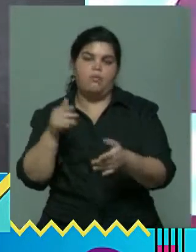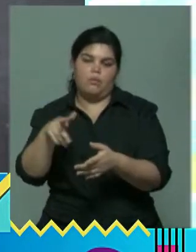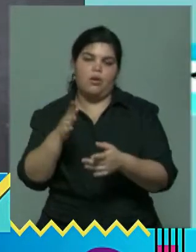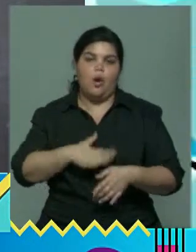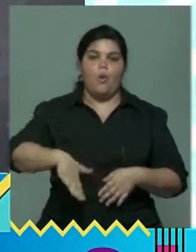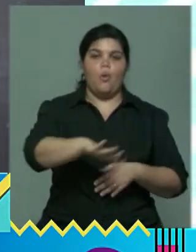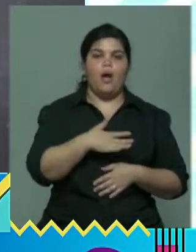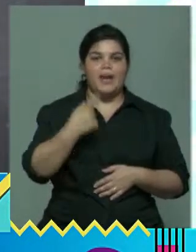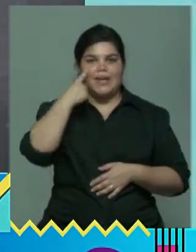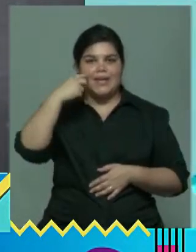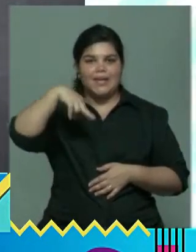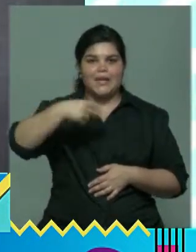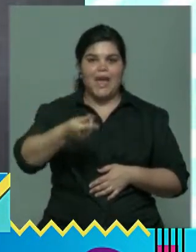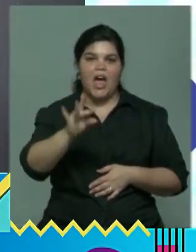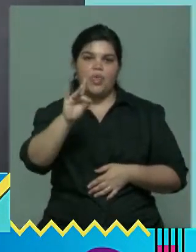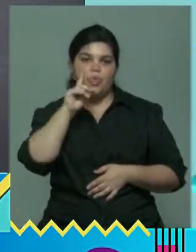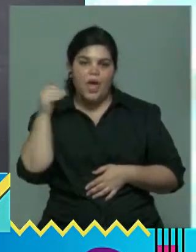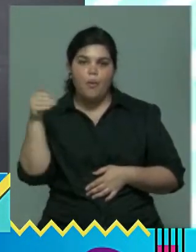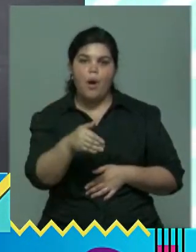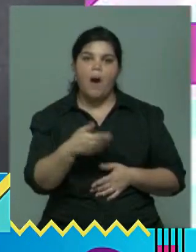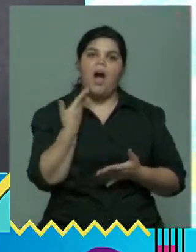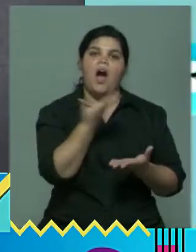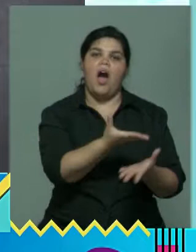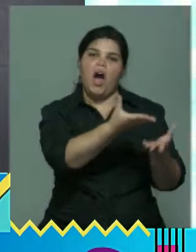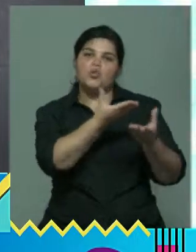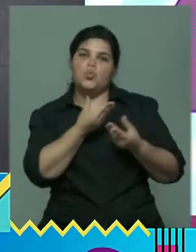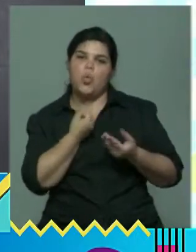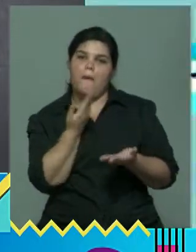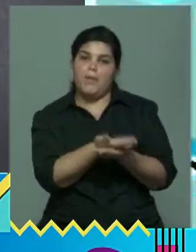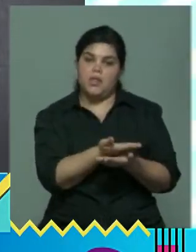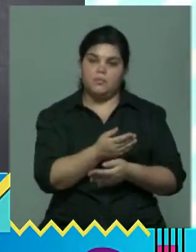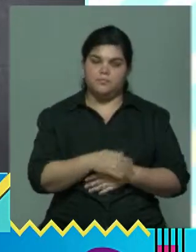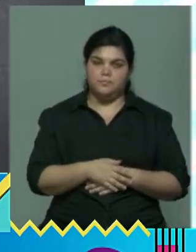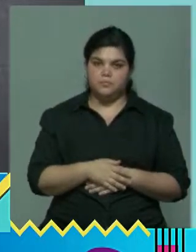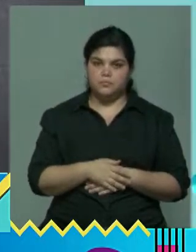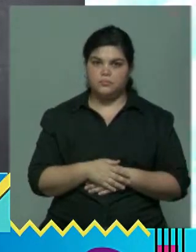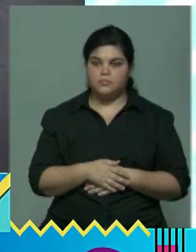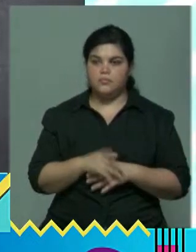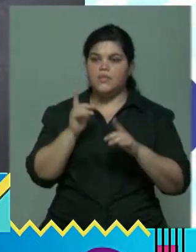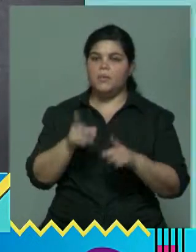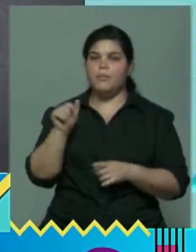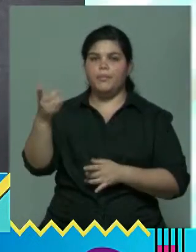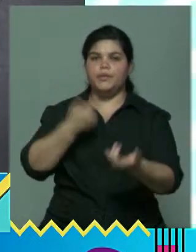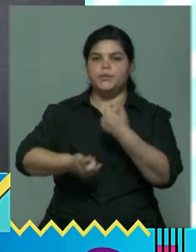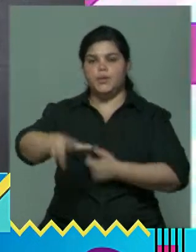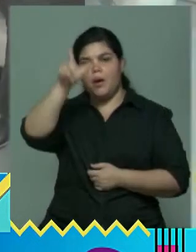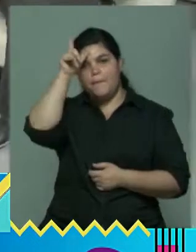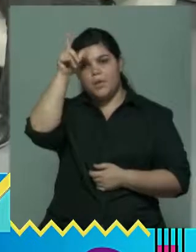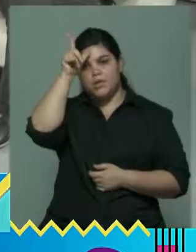lugar amigable donde acercarse. Claro. Justo vos, él mencionaba justamente el tema de la policía y se ha notado en los últimos años, no sé